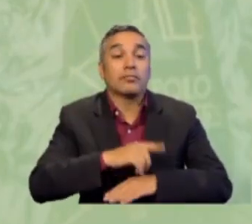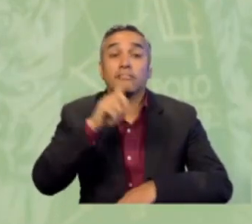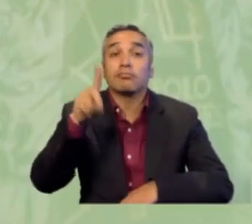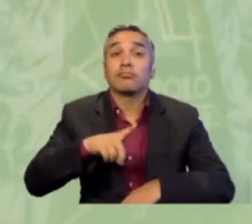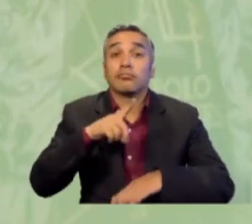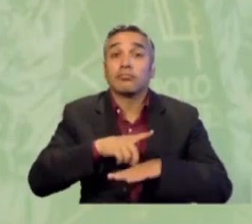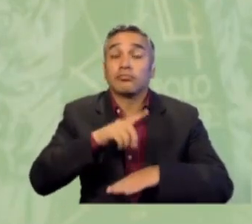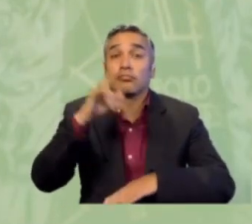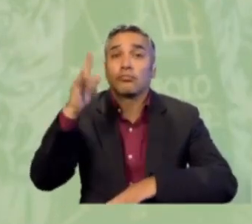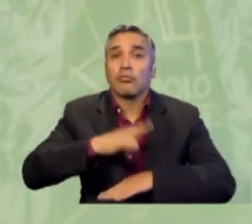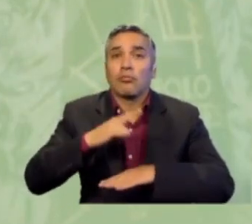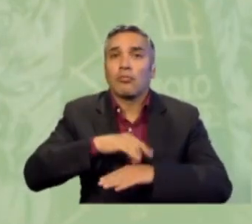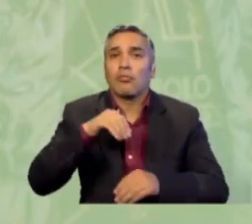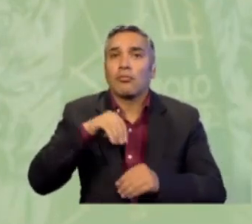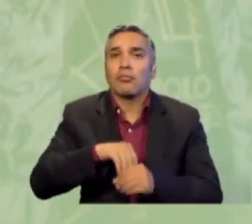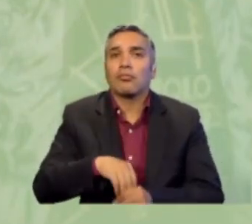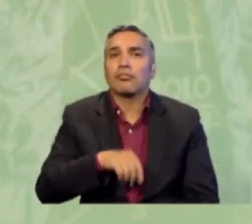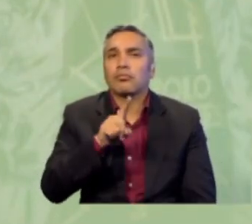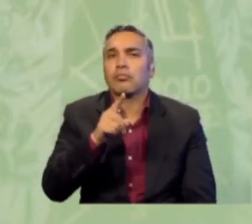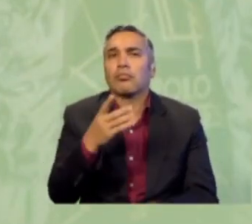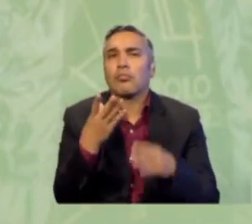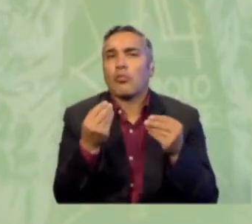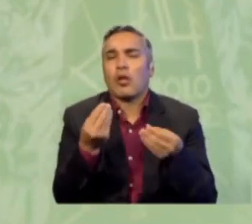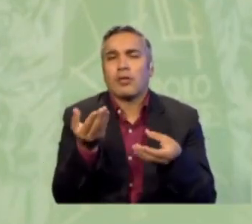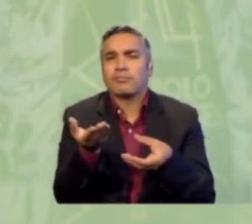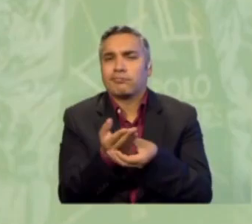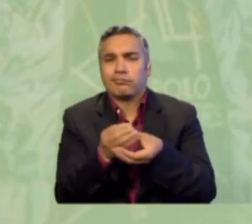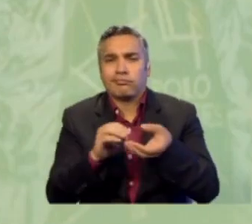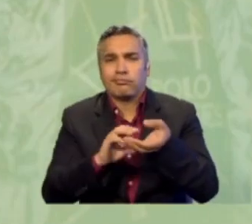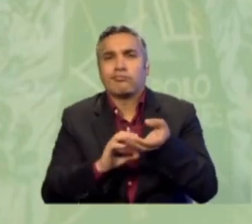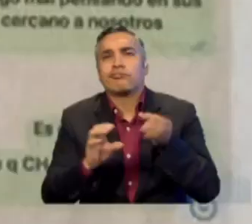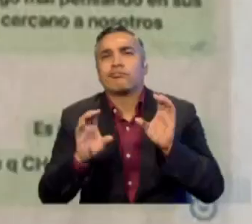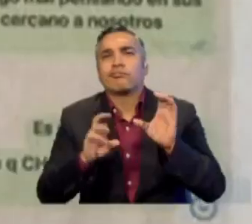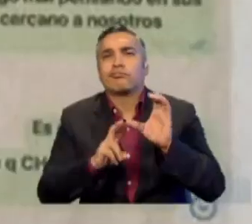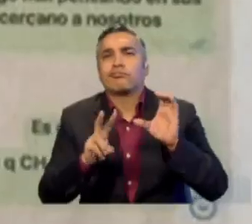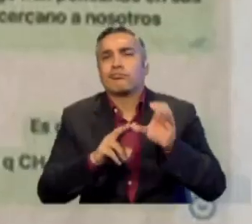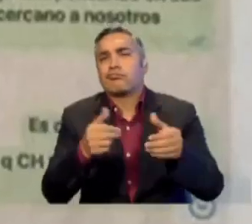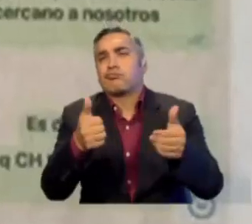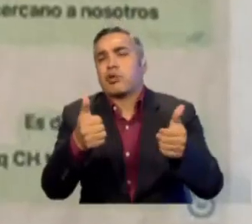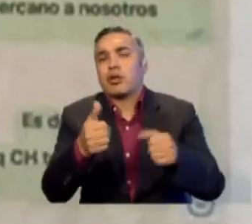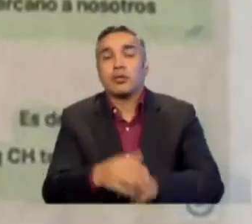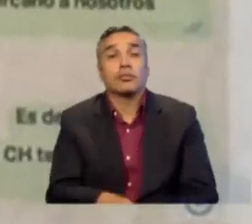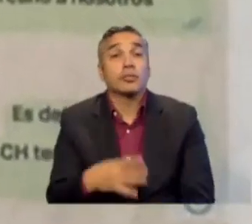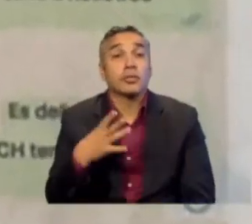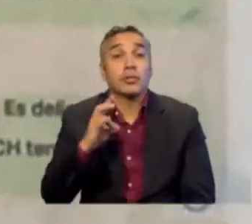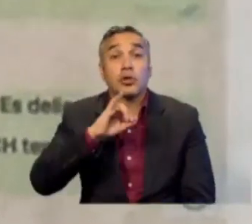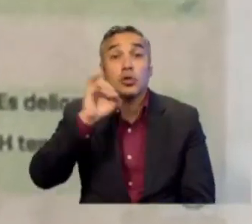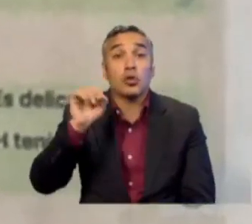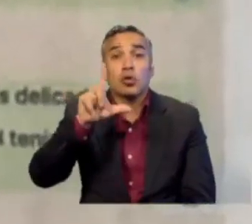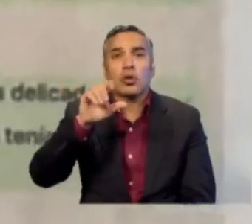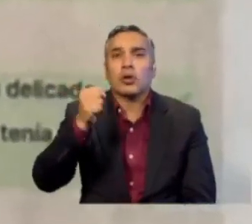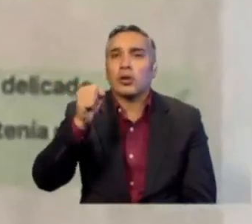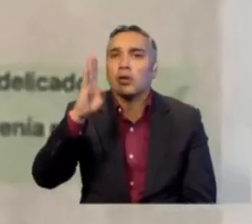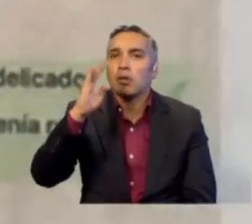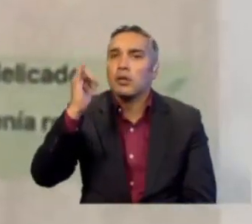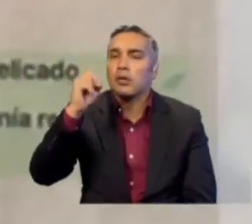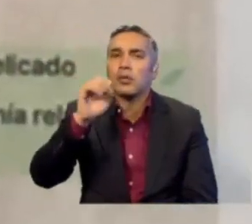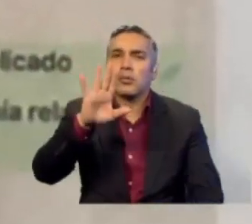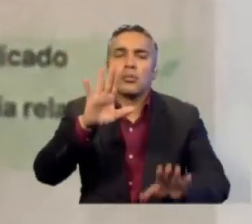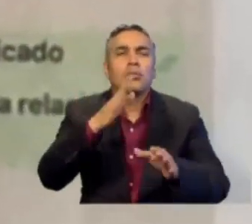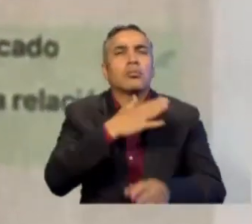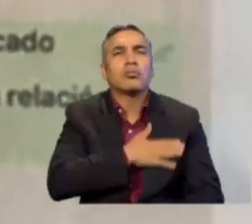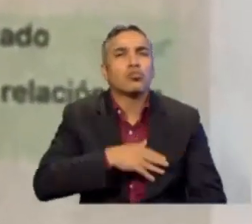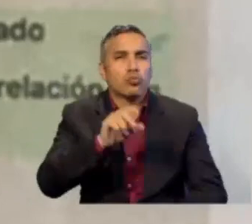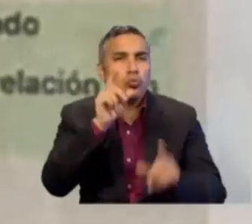del aeropuerto Mariscal Sucre, tiene una gran carpeta y de suma confianza. El 17 de julio, Sebastián pregunta. Ñaño, un